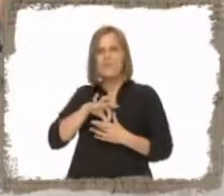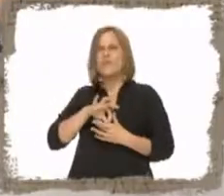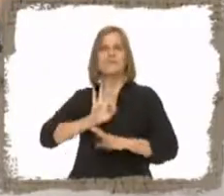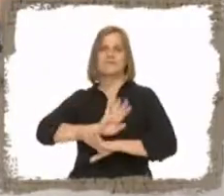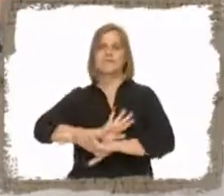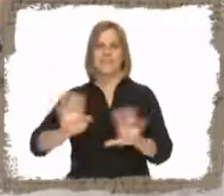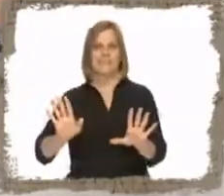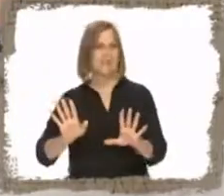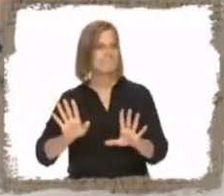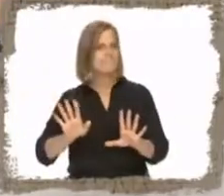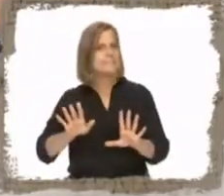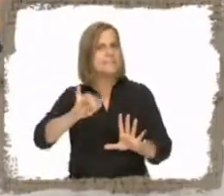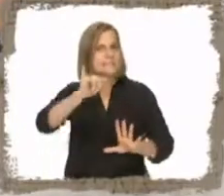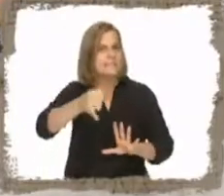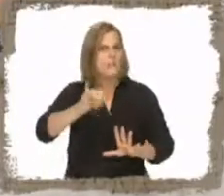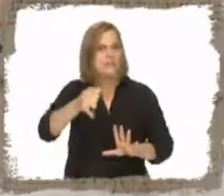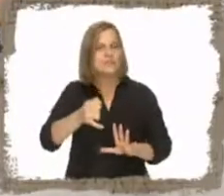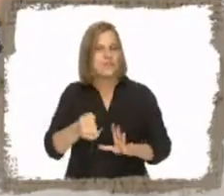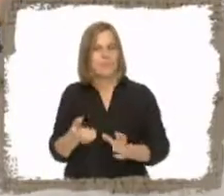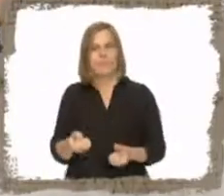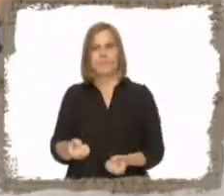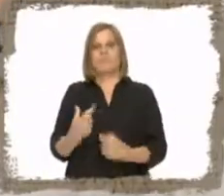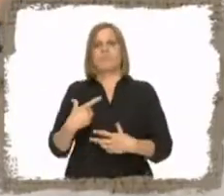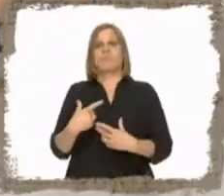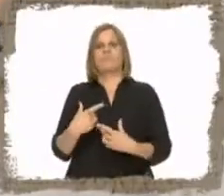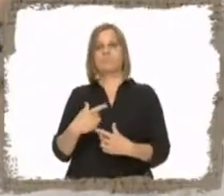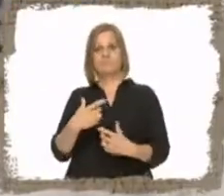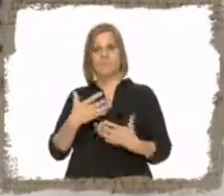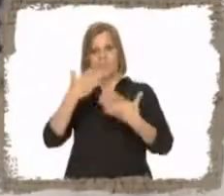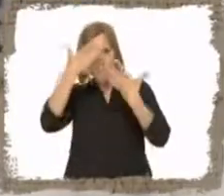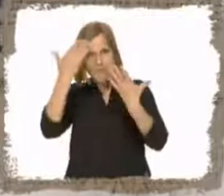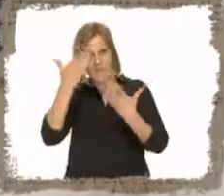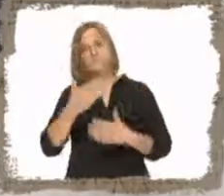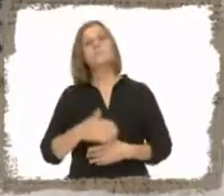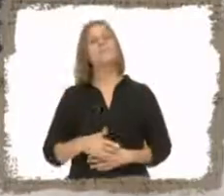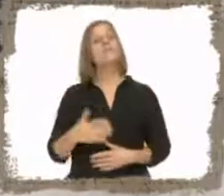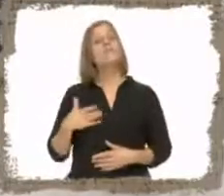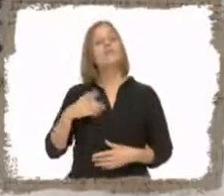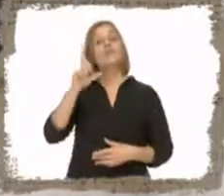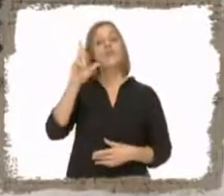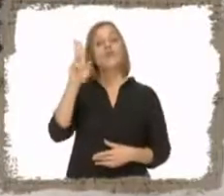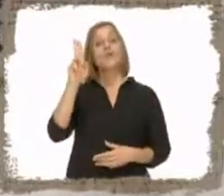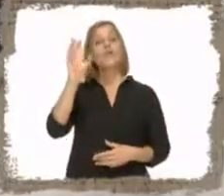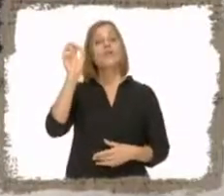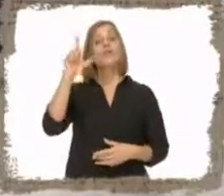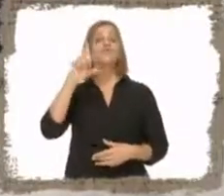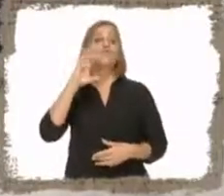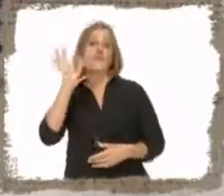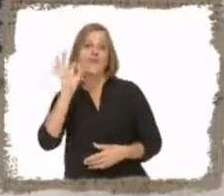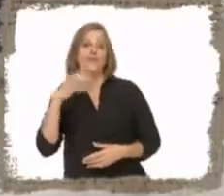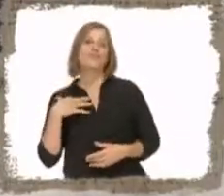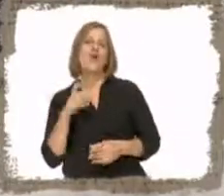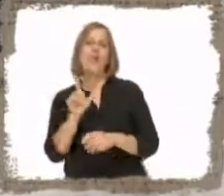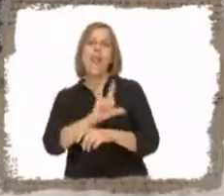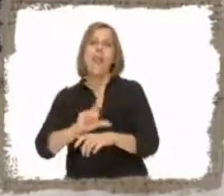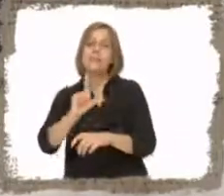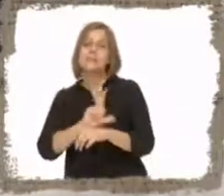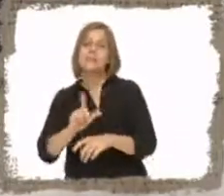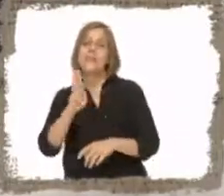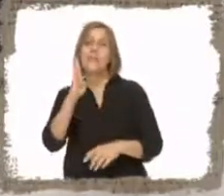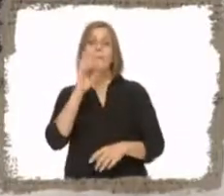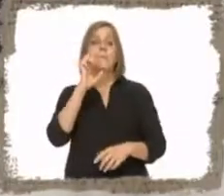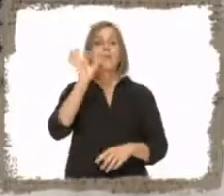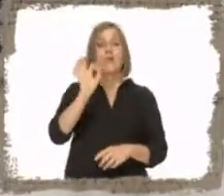que era suficiente y necesario para producir una enfermedad. Hola, ¿qué tal? Mi nombre es Rocío Rivero, soy licenciada en